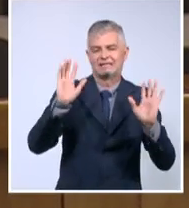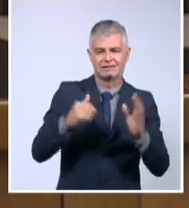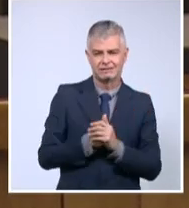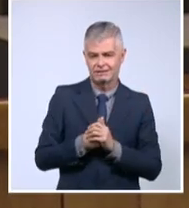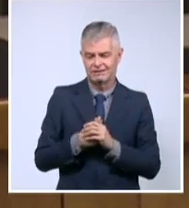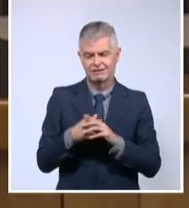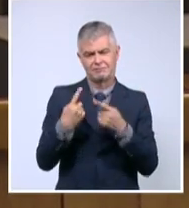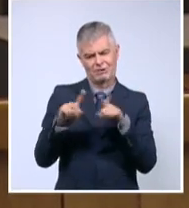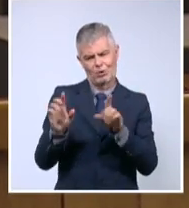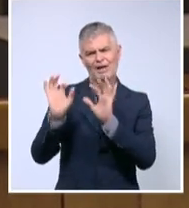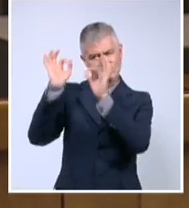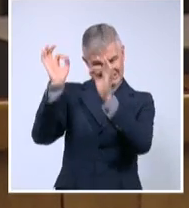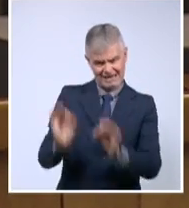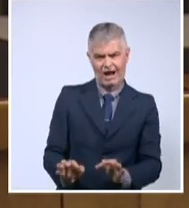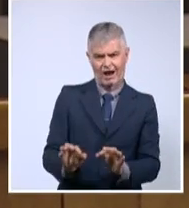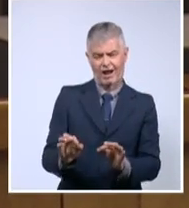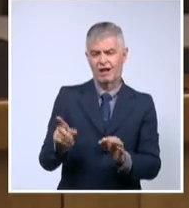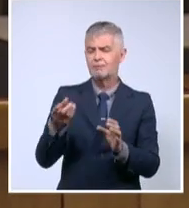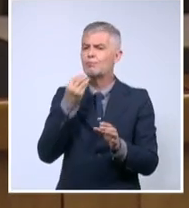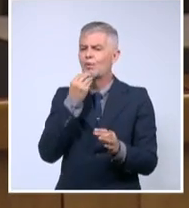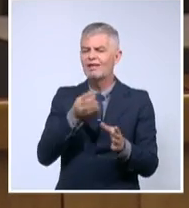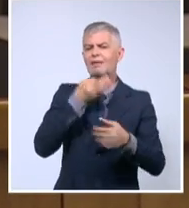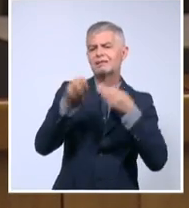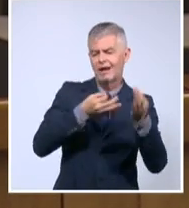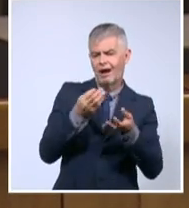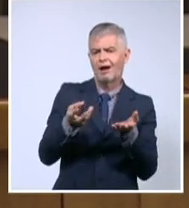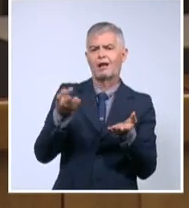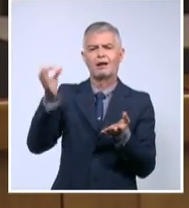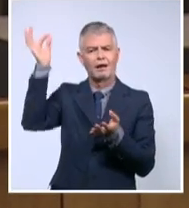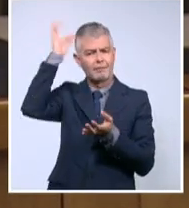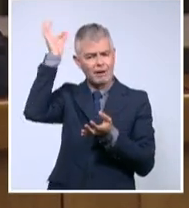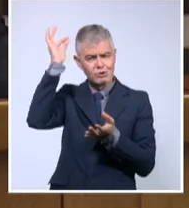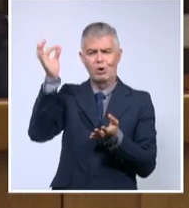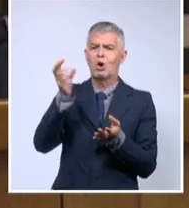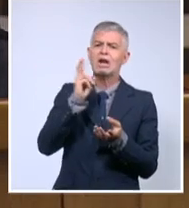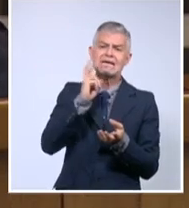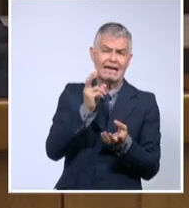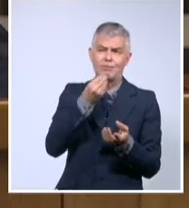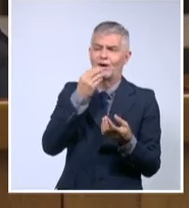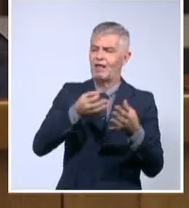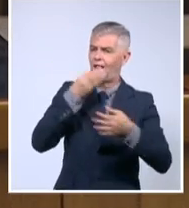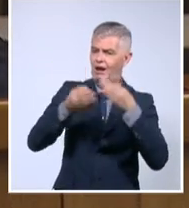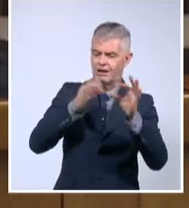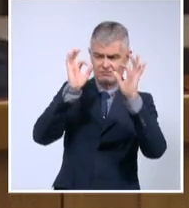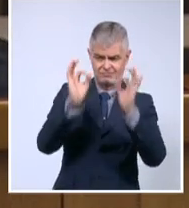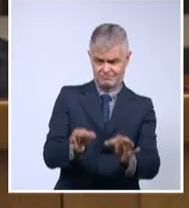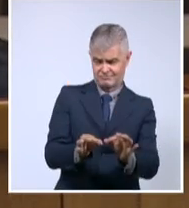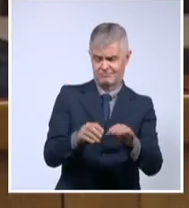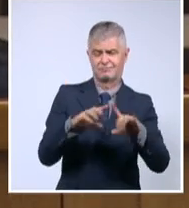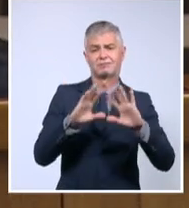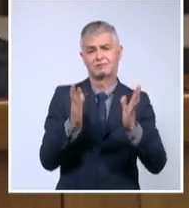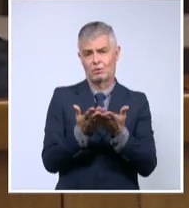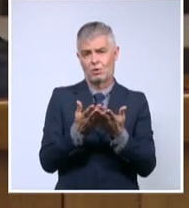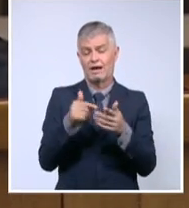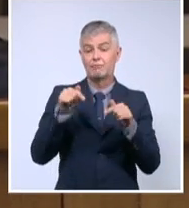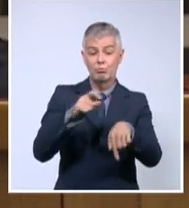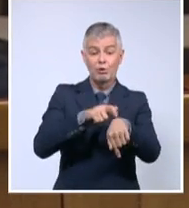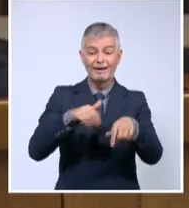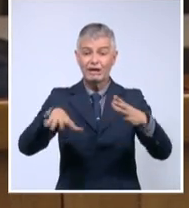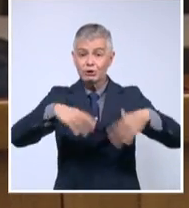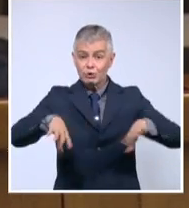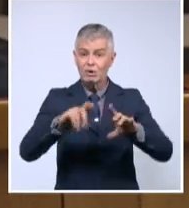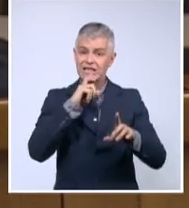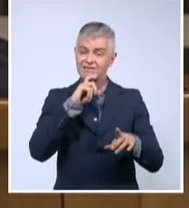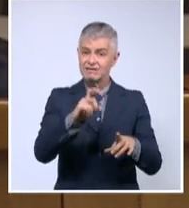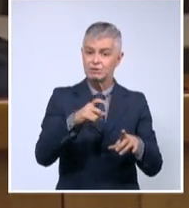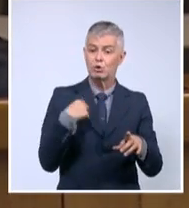en español y en inglés. Inflan tanto los hechos que en un momento de tantos desafíos y urgencias corremos el riesgo